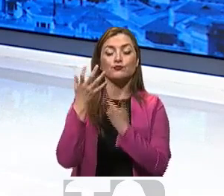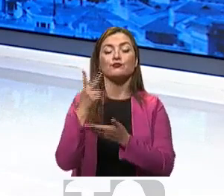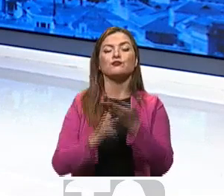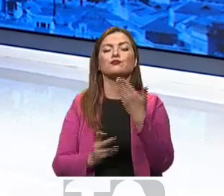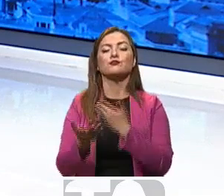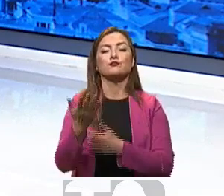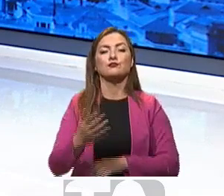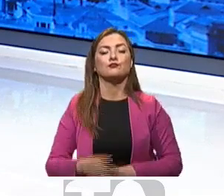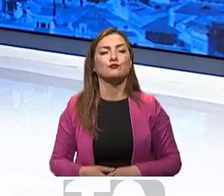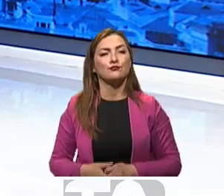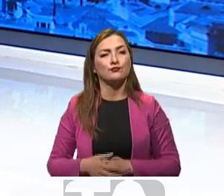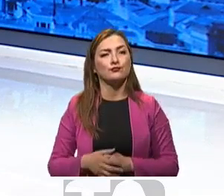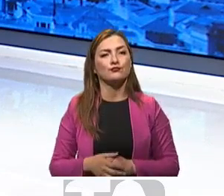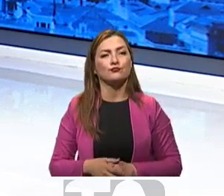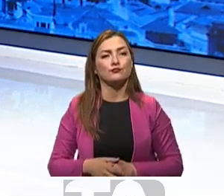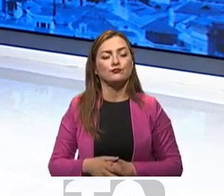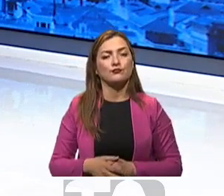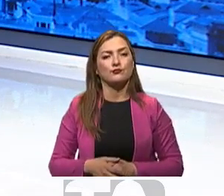Paul, te escuchamos.